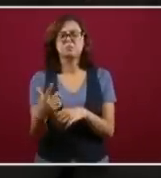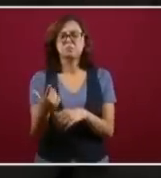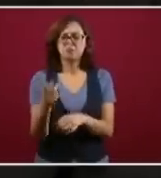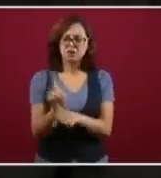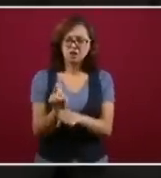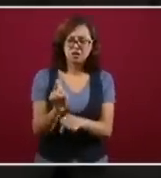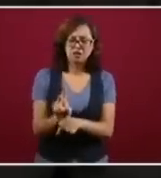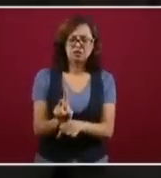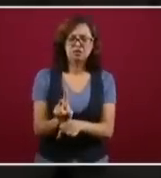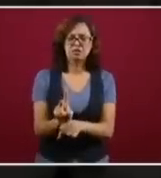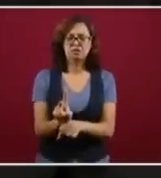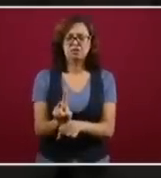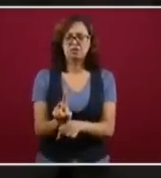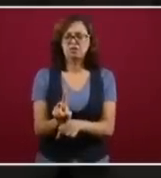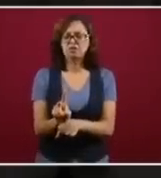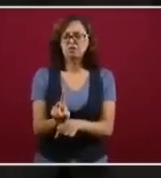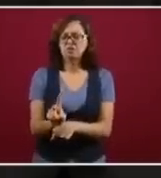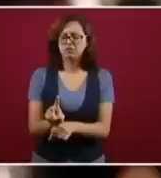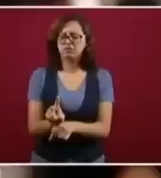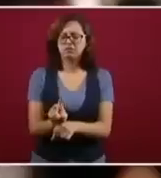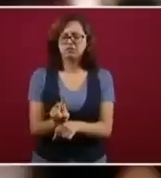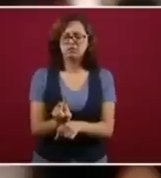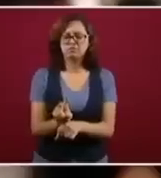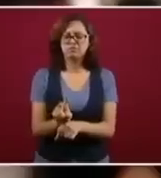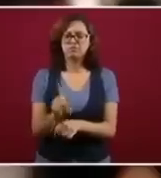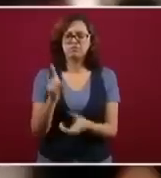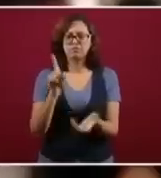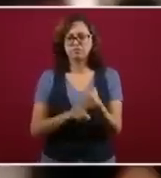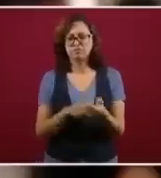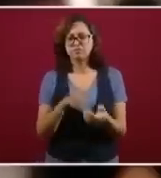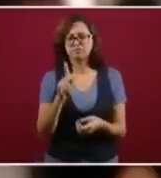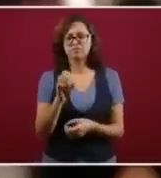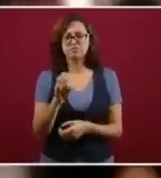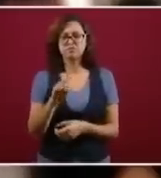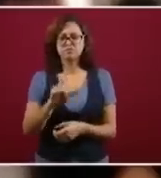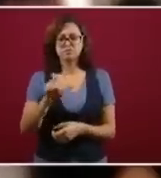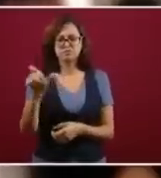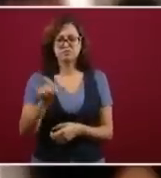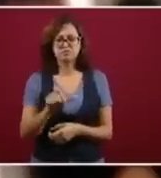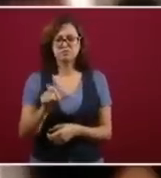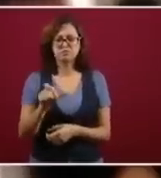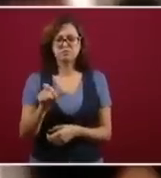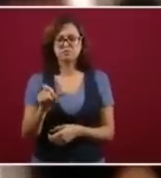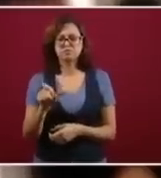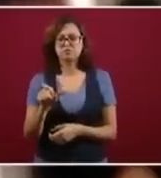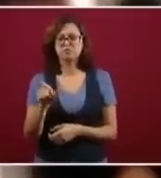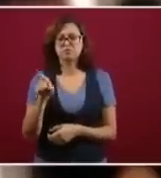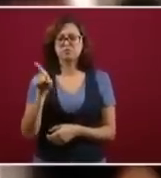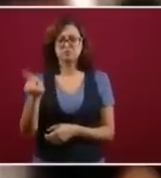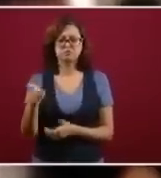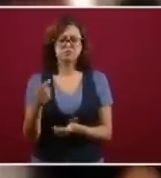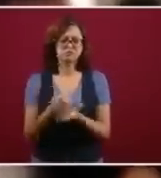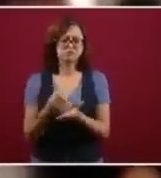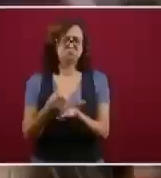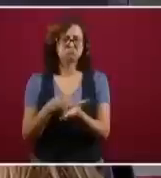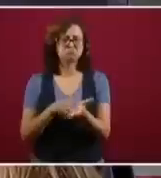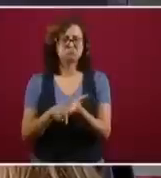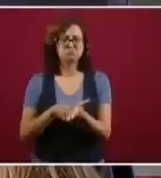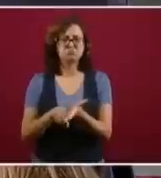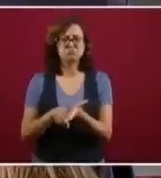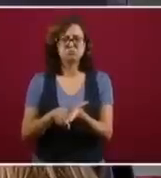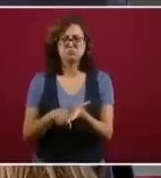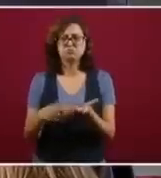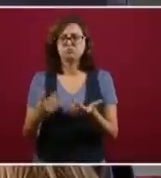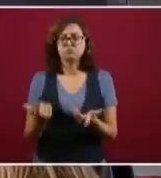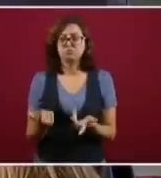y a funcionarios de Pemex con esta empresa Black Cube. Con esto, presidente, se